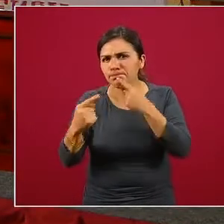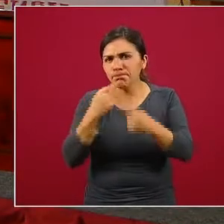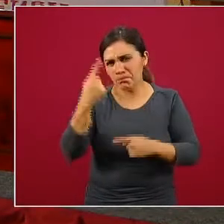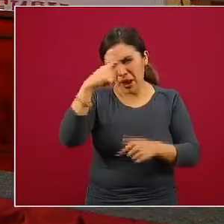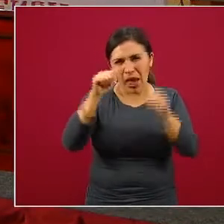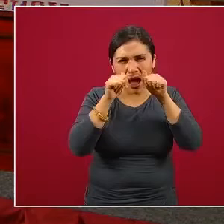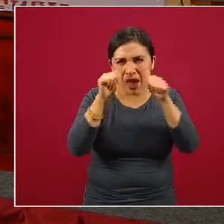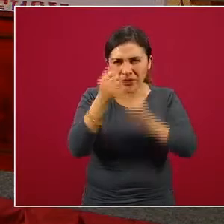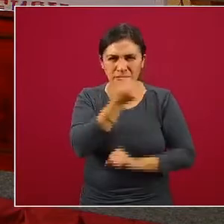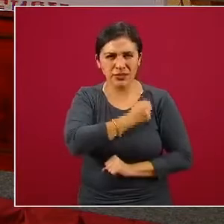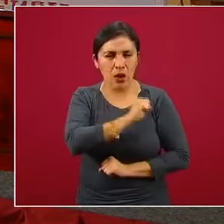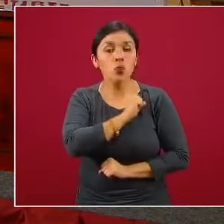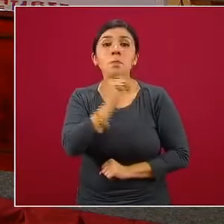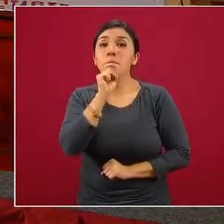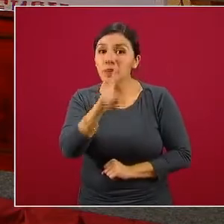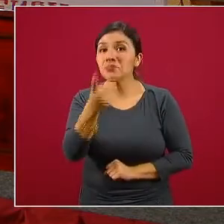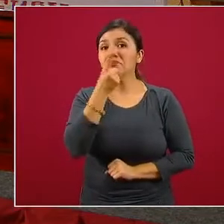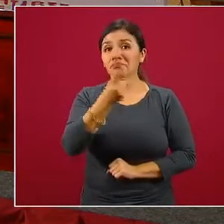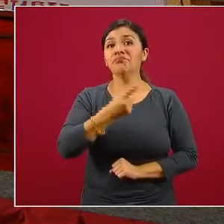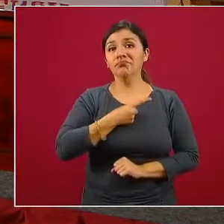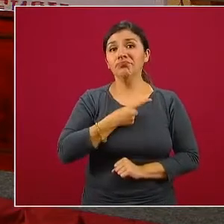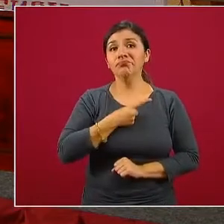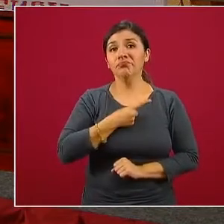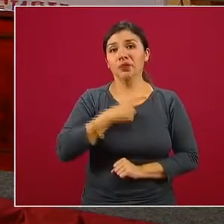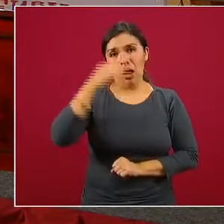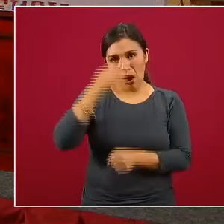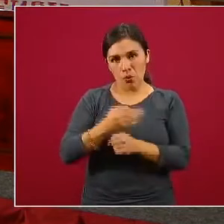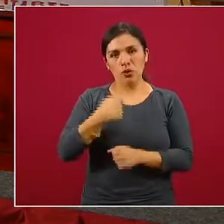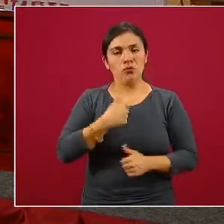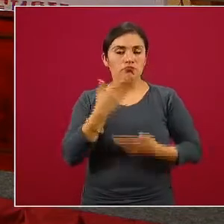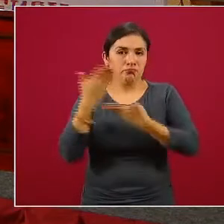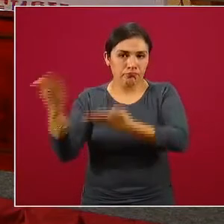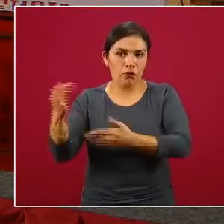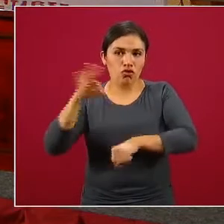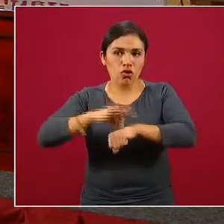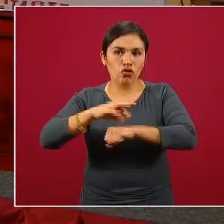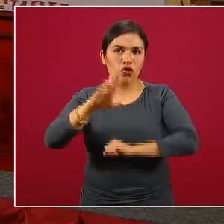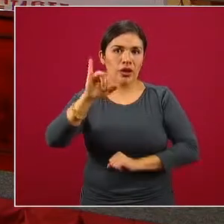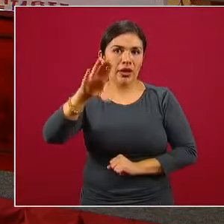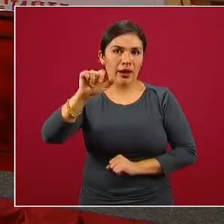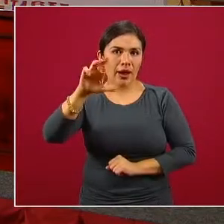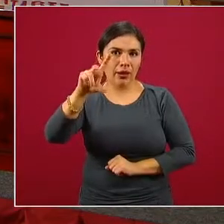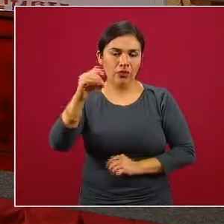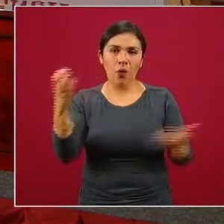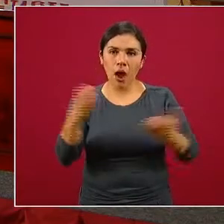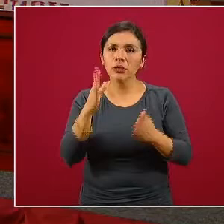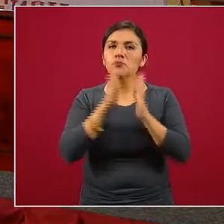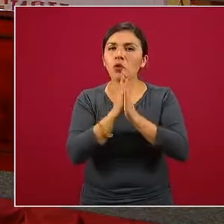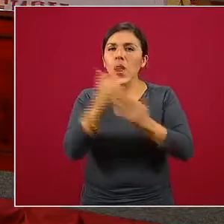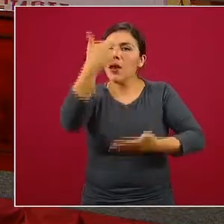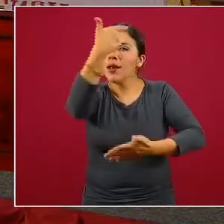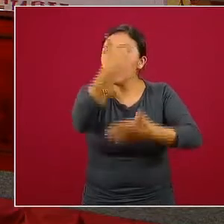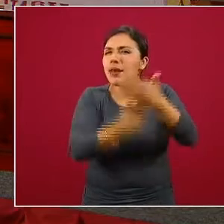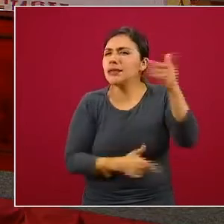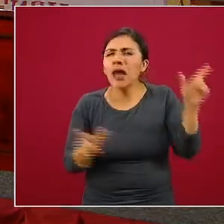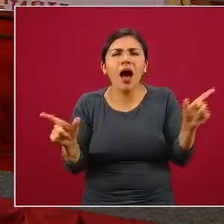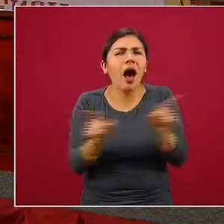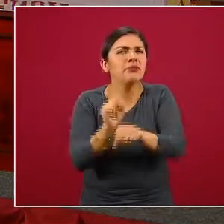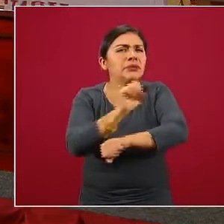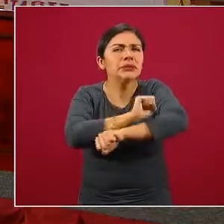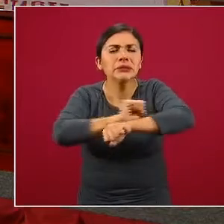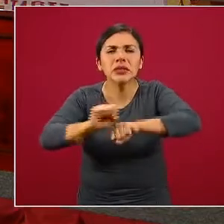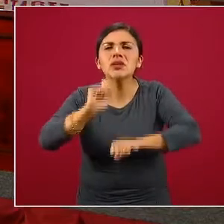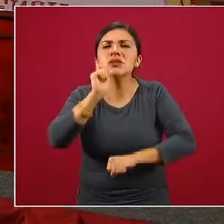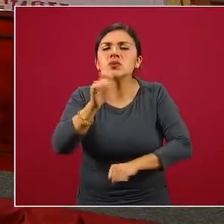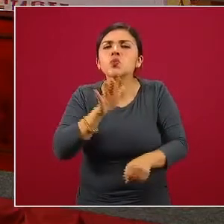salud, justo me hacían ver eso, y aquí públicamente le voy a encargar al doctor Ricardo Cortés, si podemos poner la lista simplificada de esto,